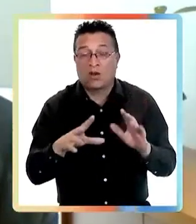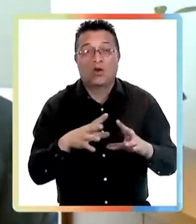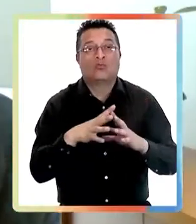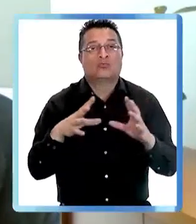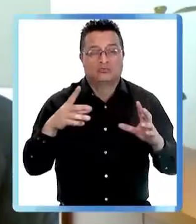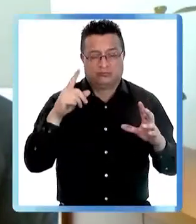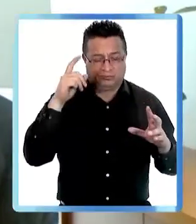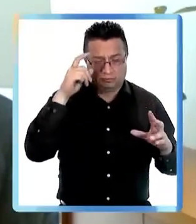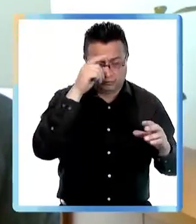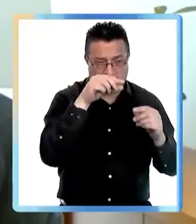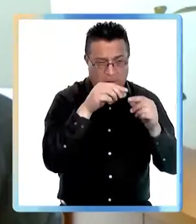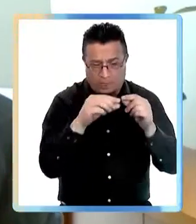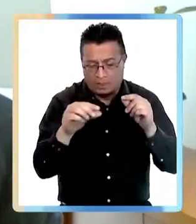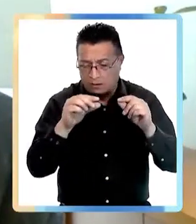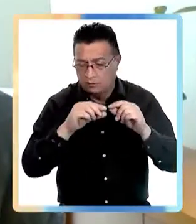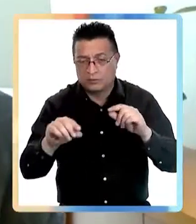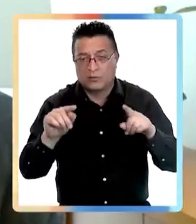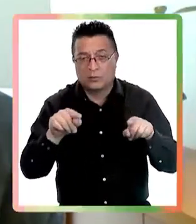varios componentes,